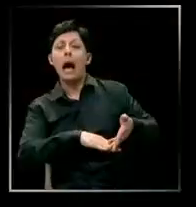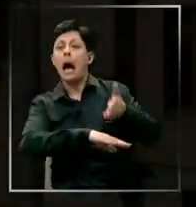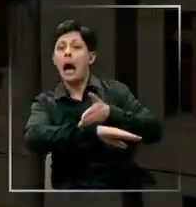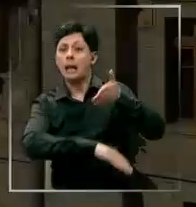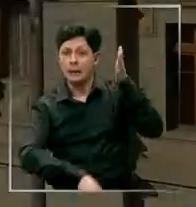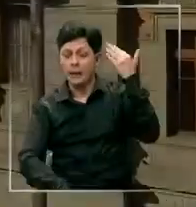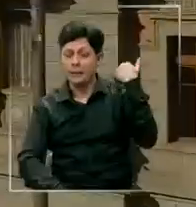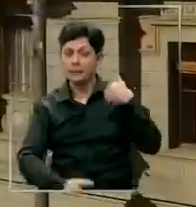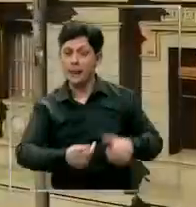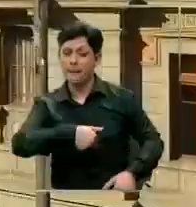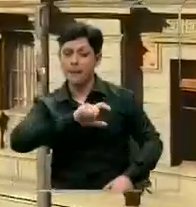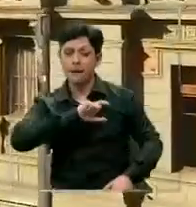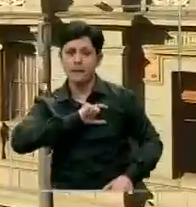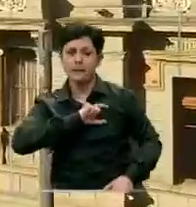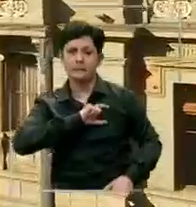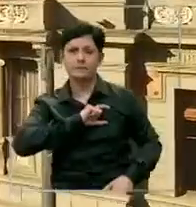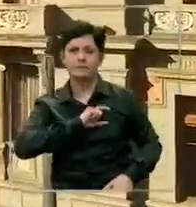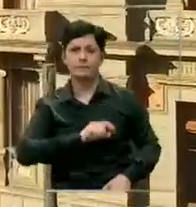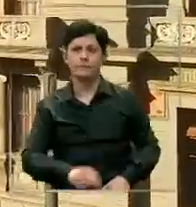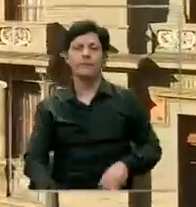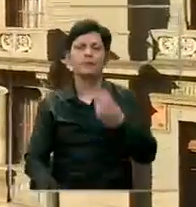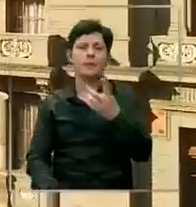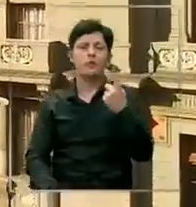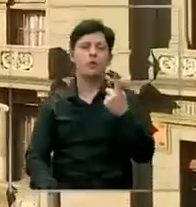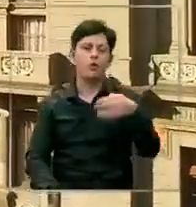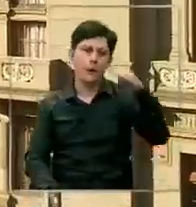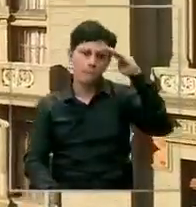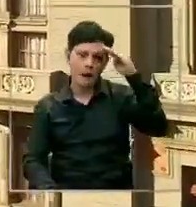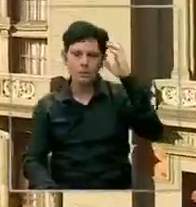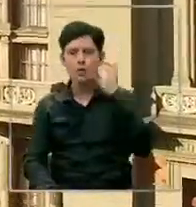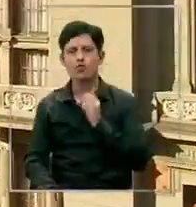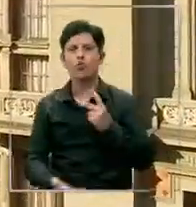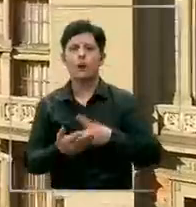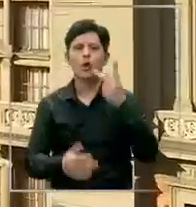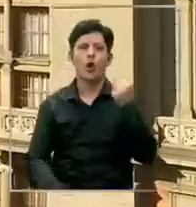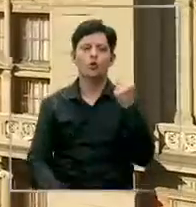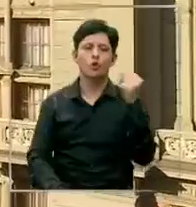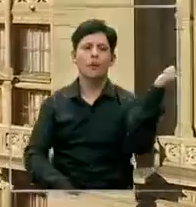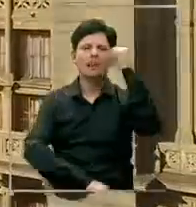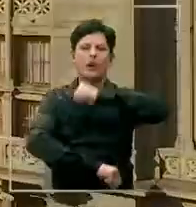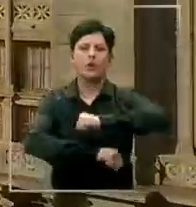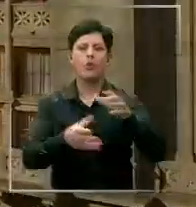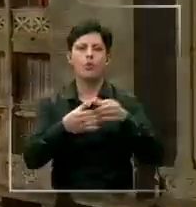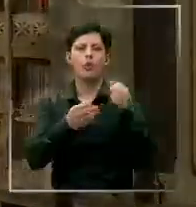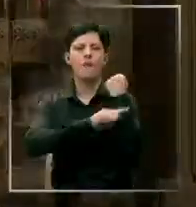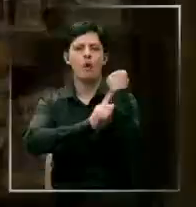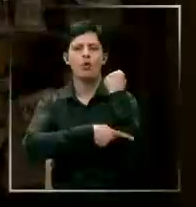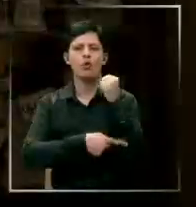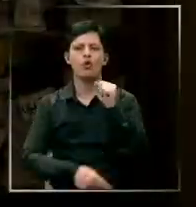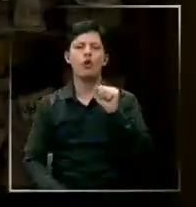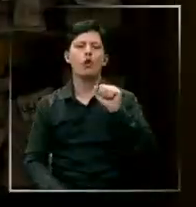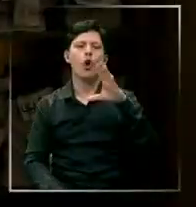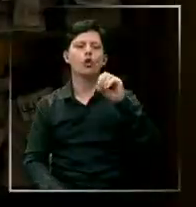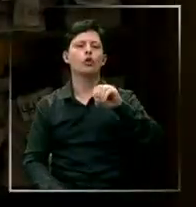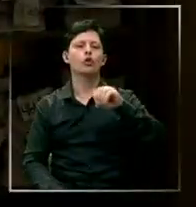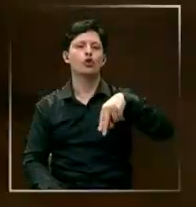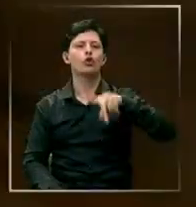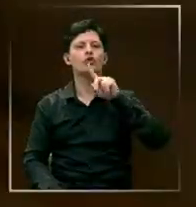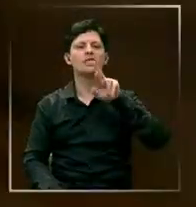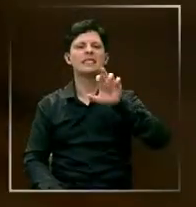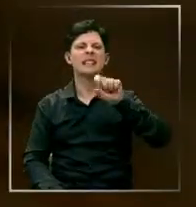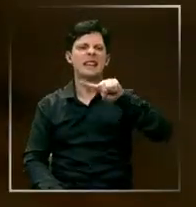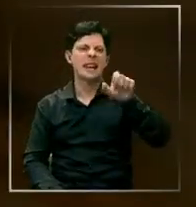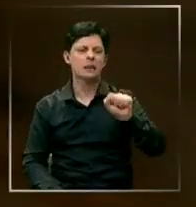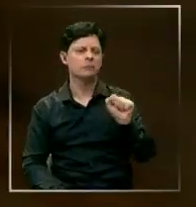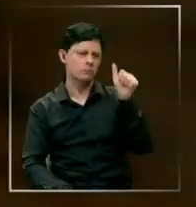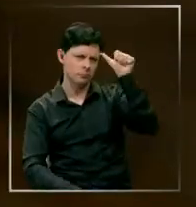España. El 31 de mayo del 2011, el Partido Comunista, a través del abogado Eduardo Contreras, presentó una querella motivado